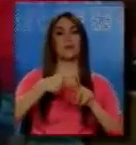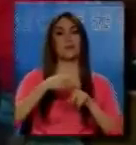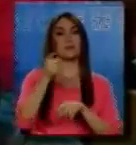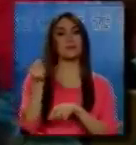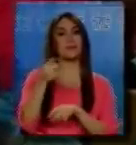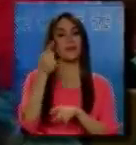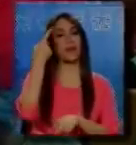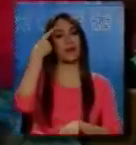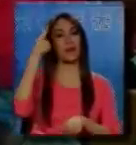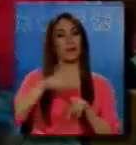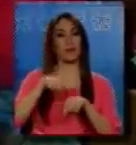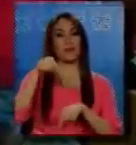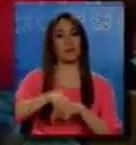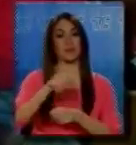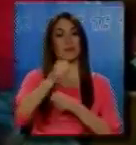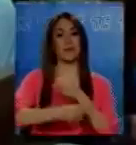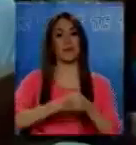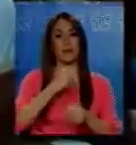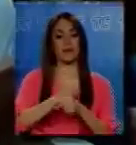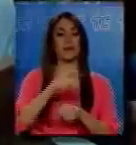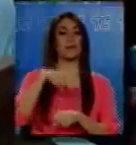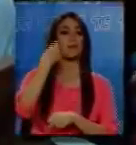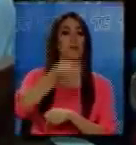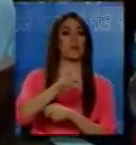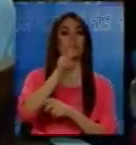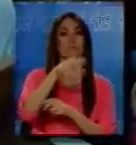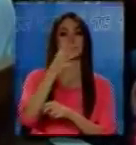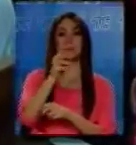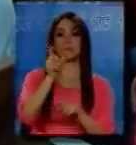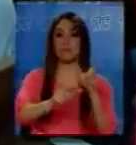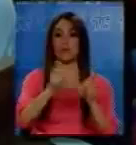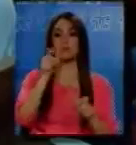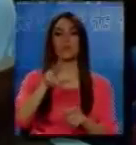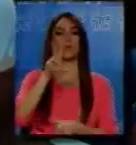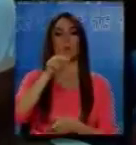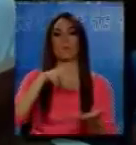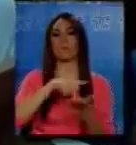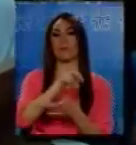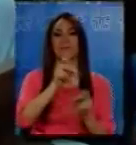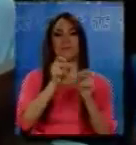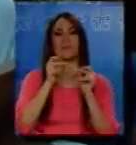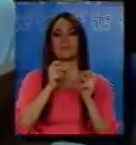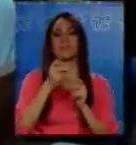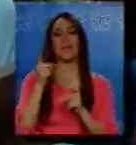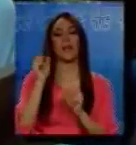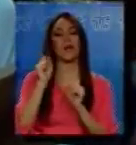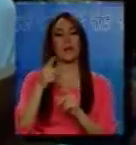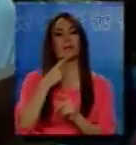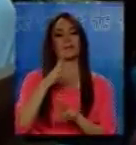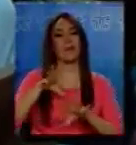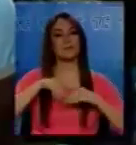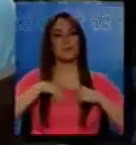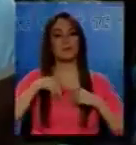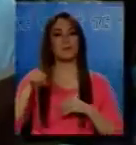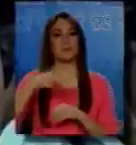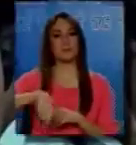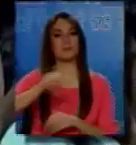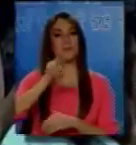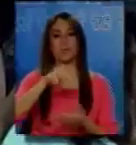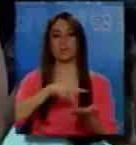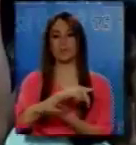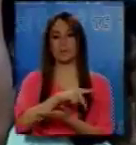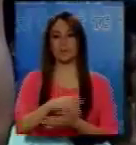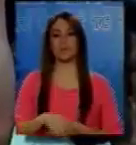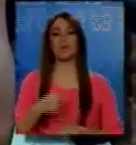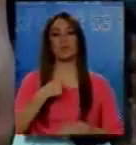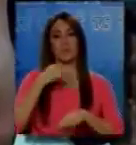en que durante lo que va de este año y el siguiente, los vendedores formales no pagarán por los permisos durante los eventos que se realicen en la capital. Quisiera